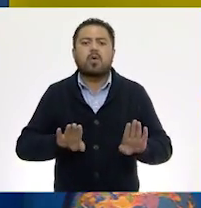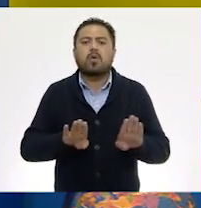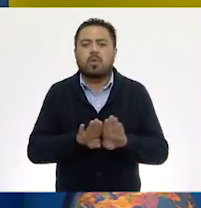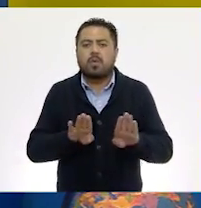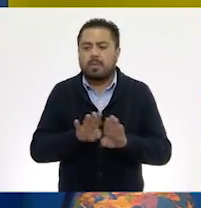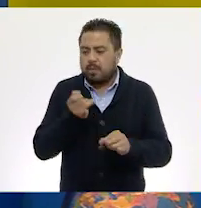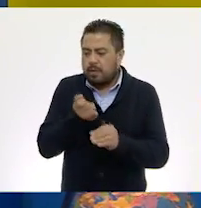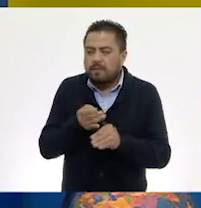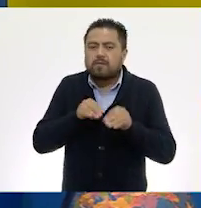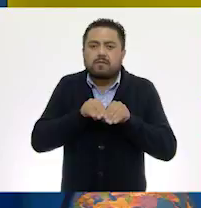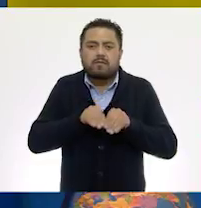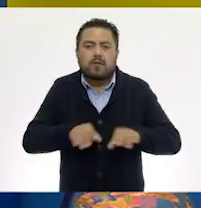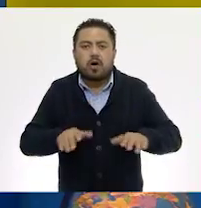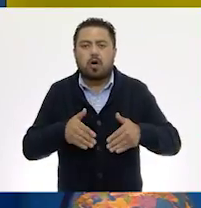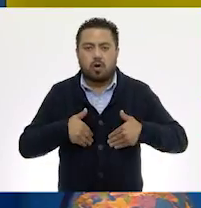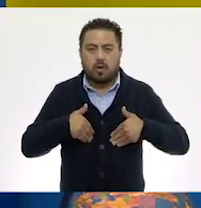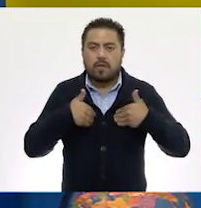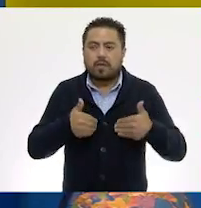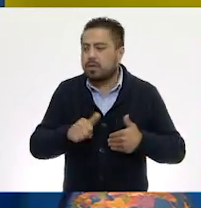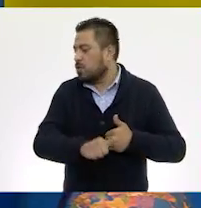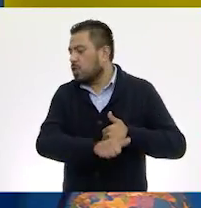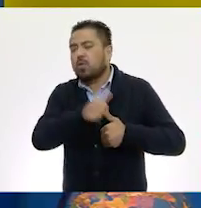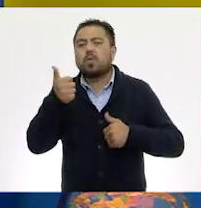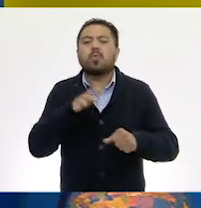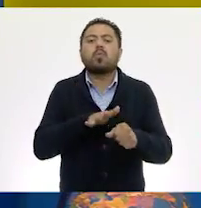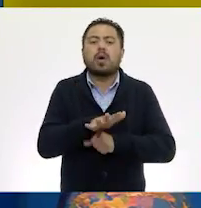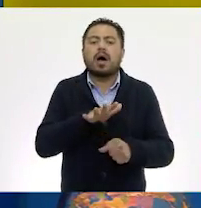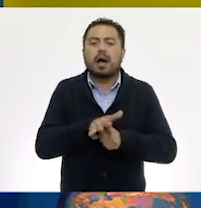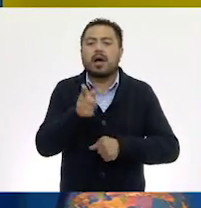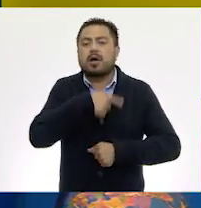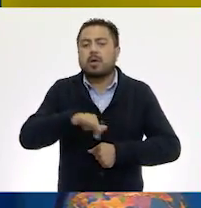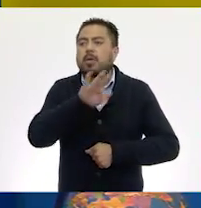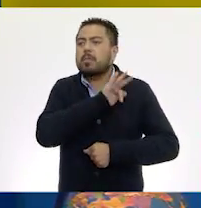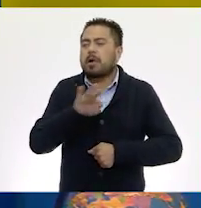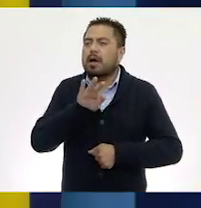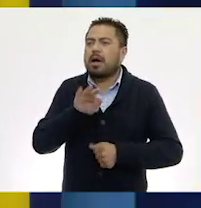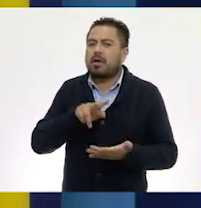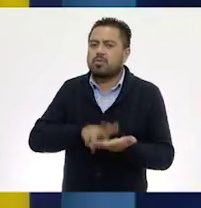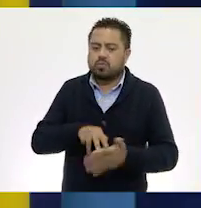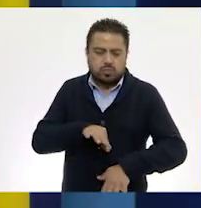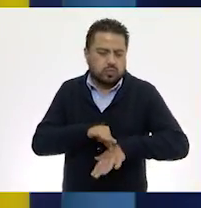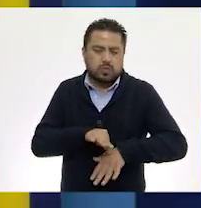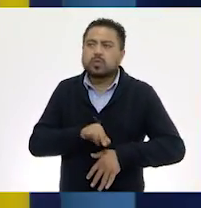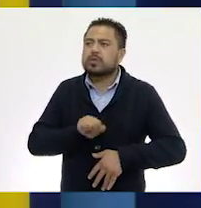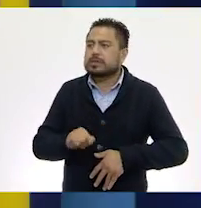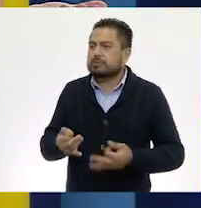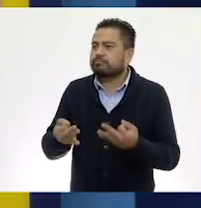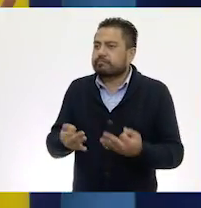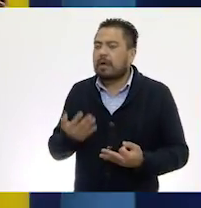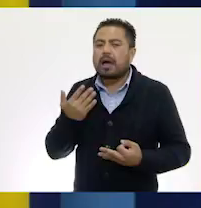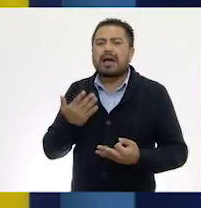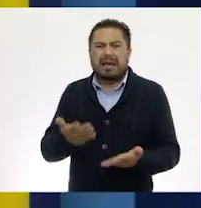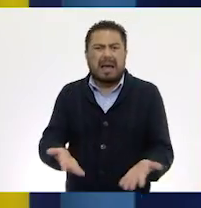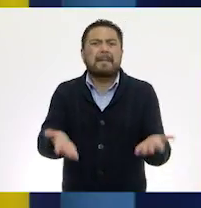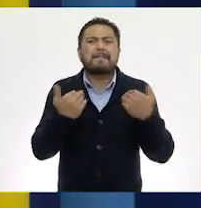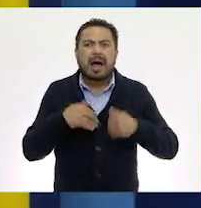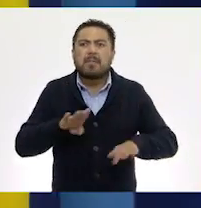una información confiable y de otra de la cual dudamos de su veracidad. Pues no esperemos.